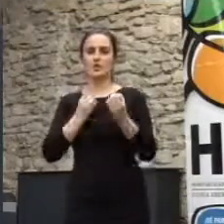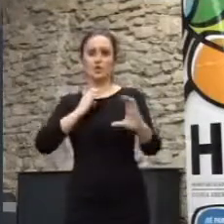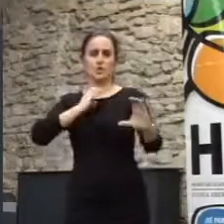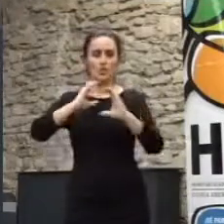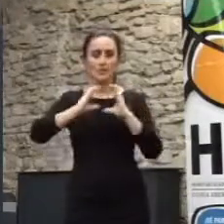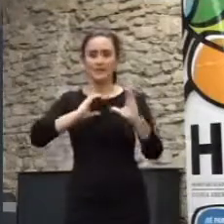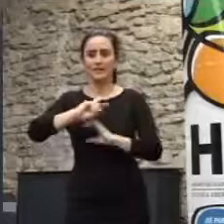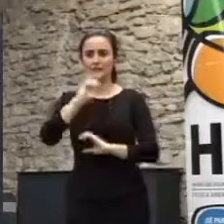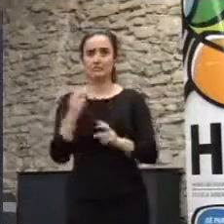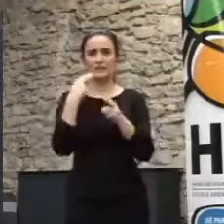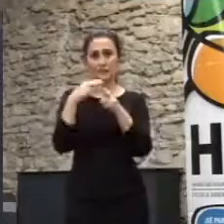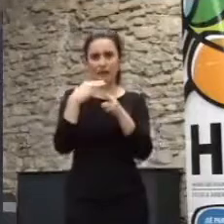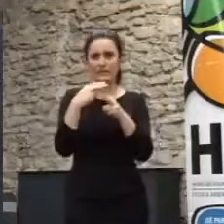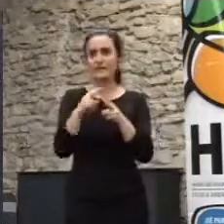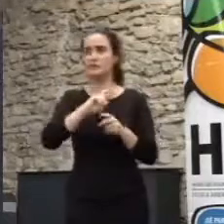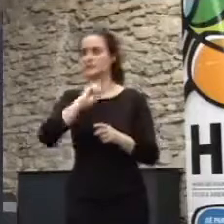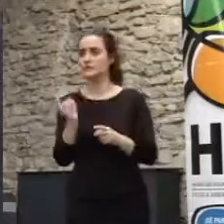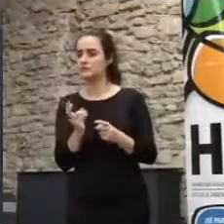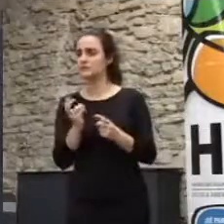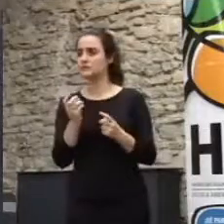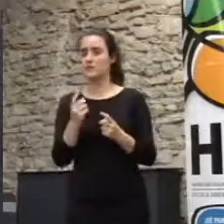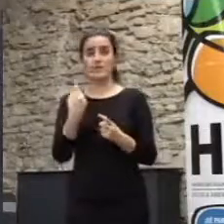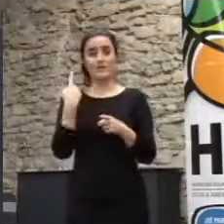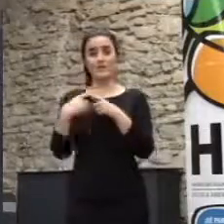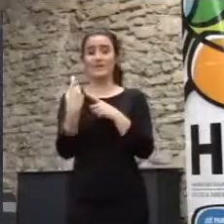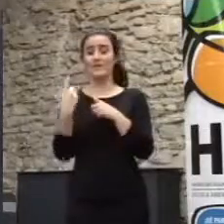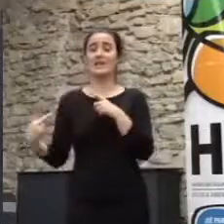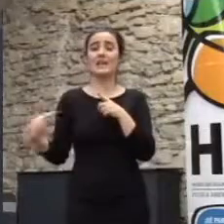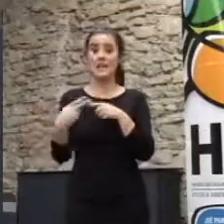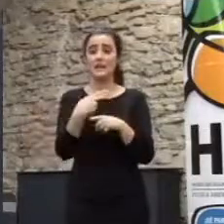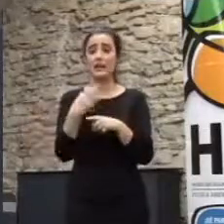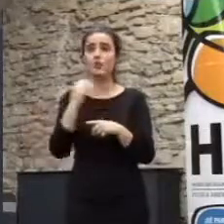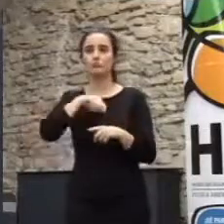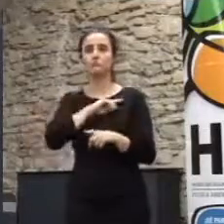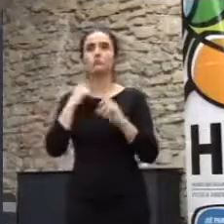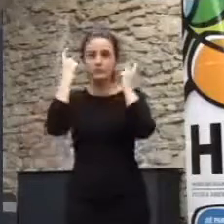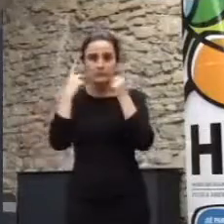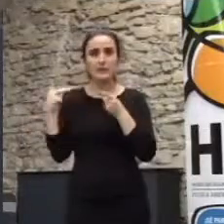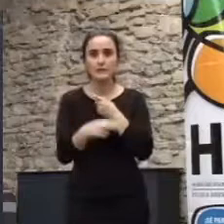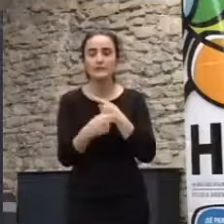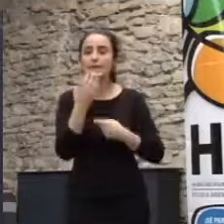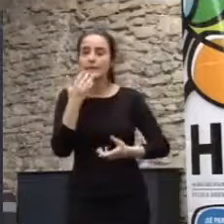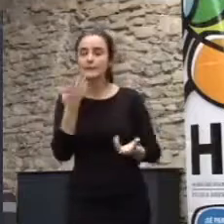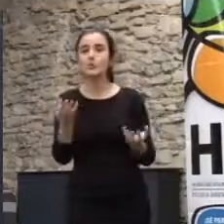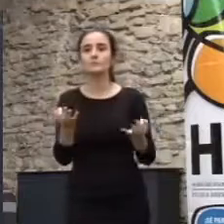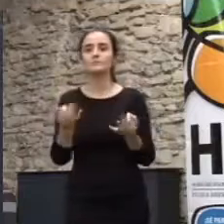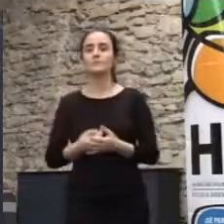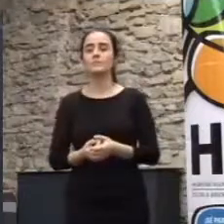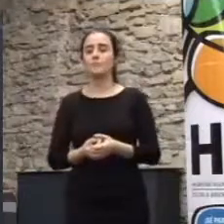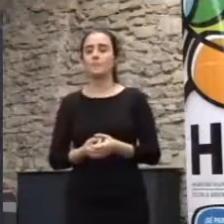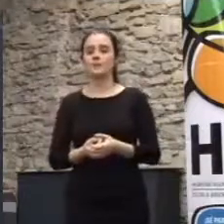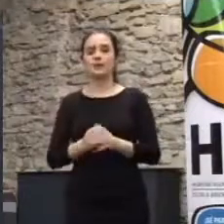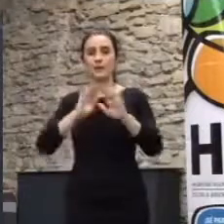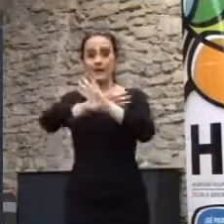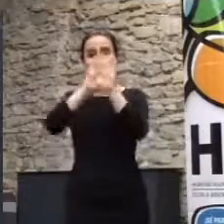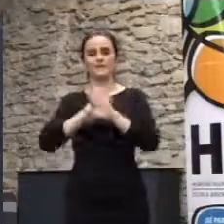también de partidos políticos, sí, muchísimos. Una de las cosas que hay que evitar precisamente, o que intentamos evitar, es que sean ellos los que lleven la